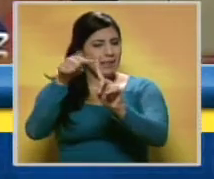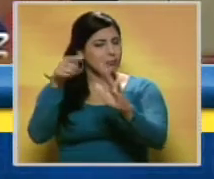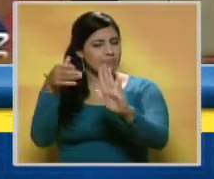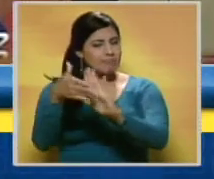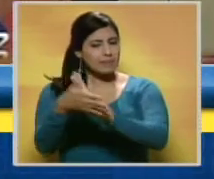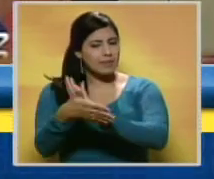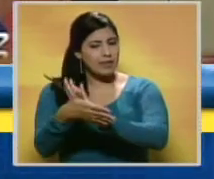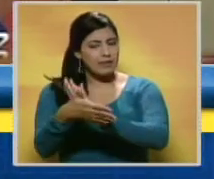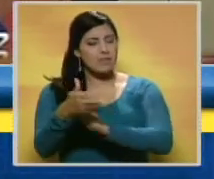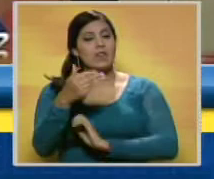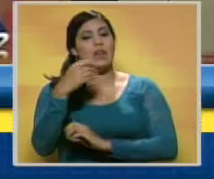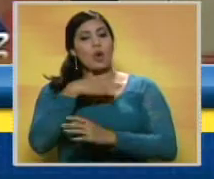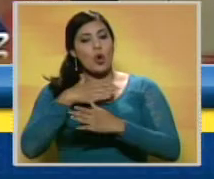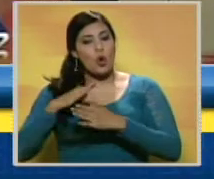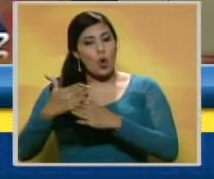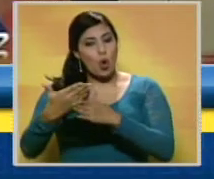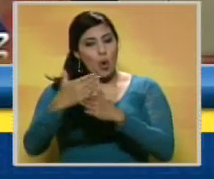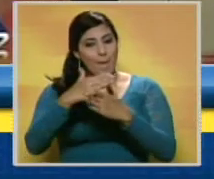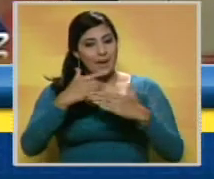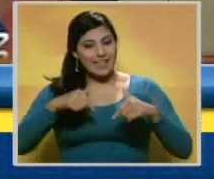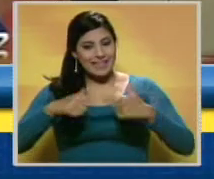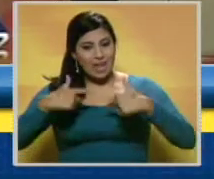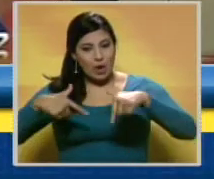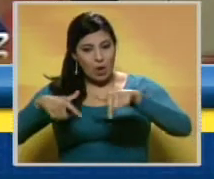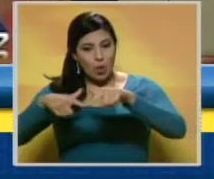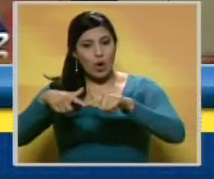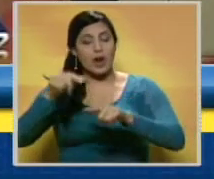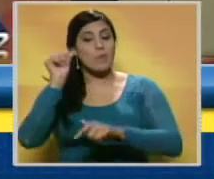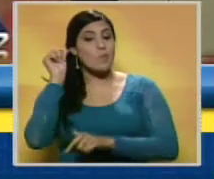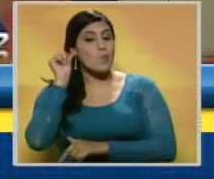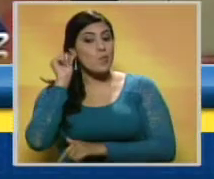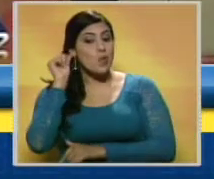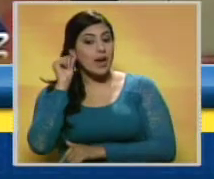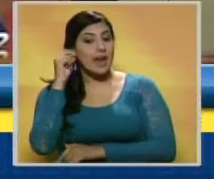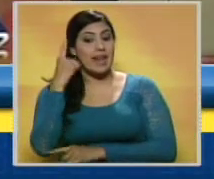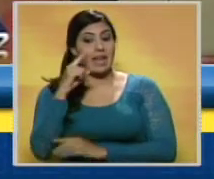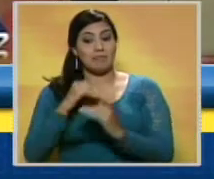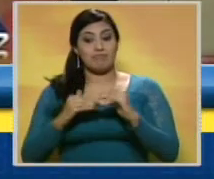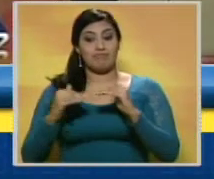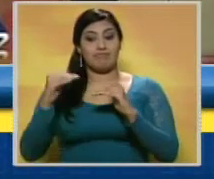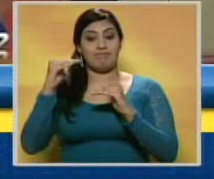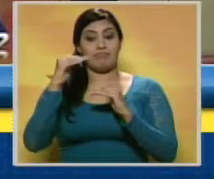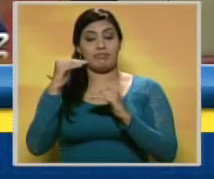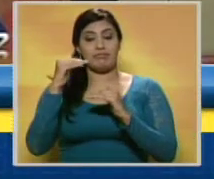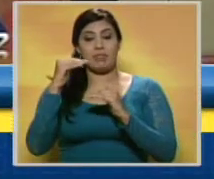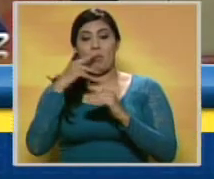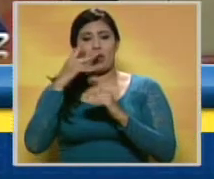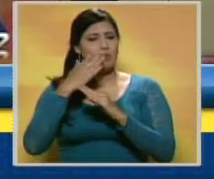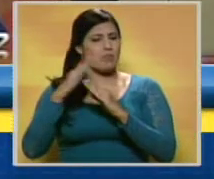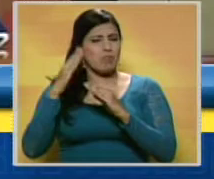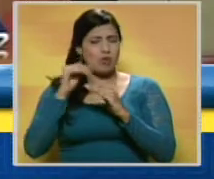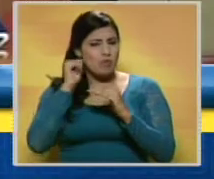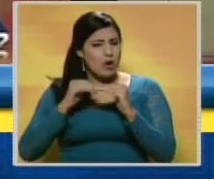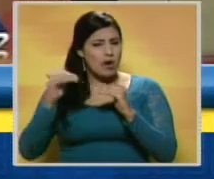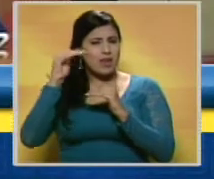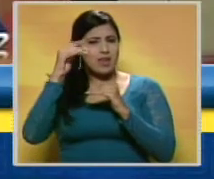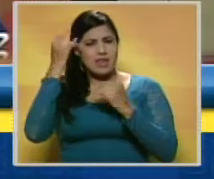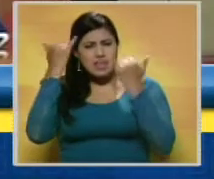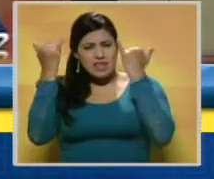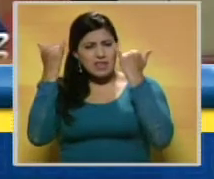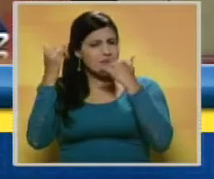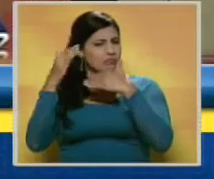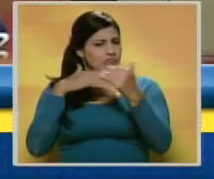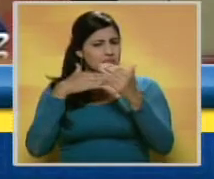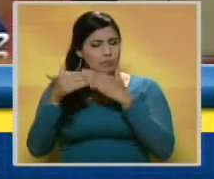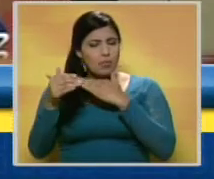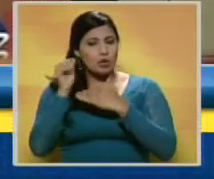tenemos, compartir este espacio en donde las mujeres se encuentran por encima de las diferencias políticas, de la ideología y